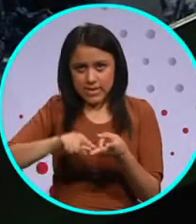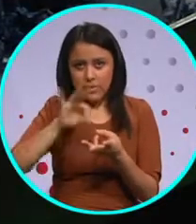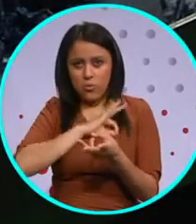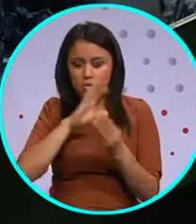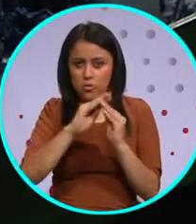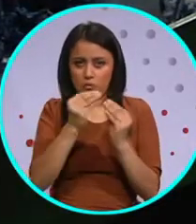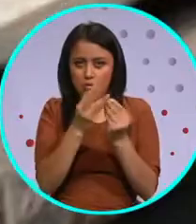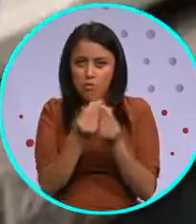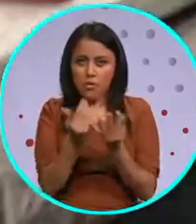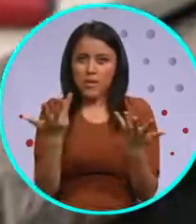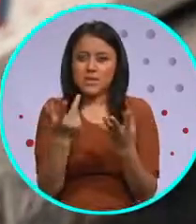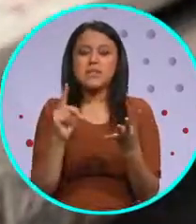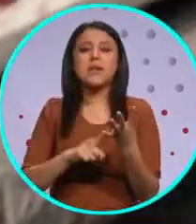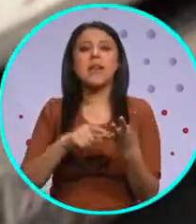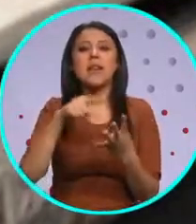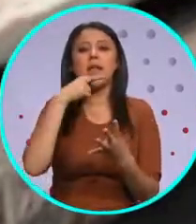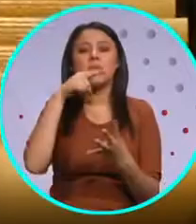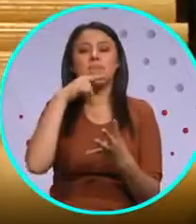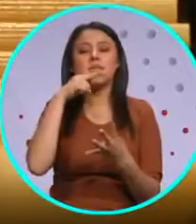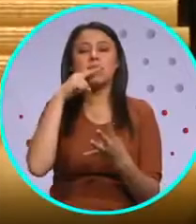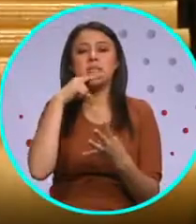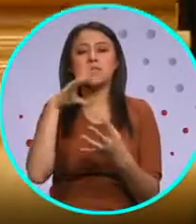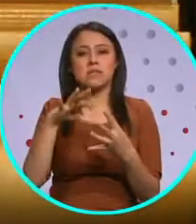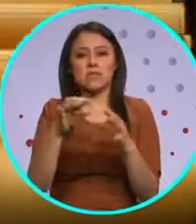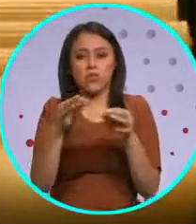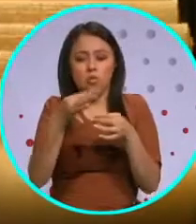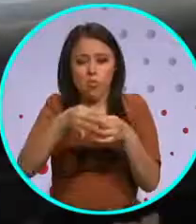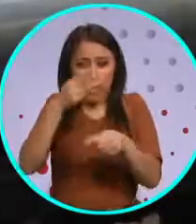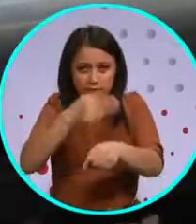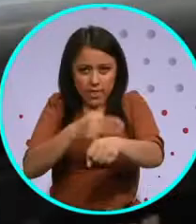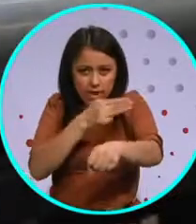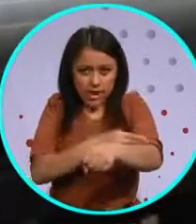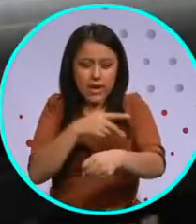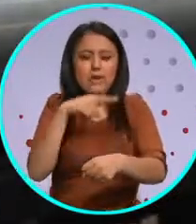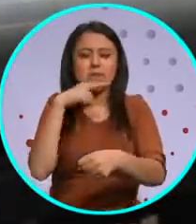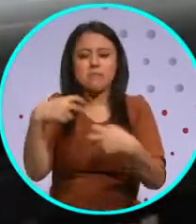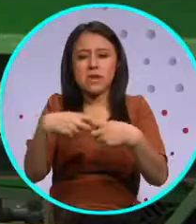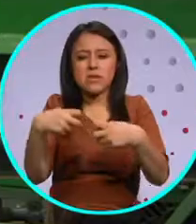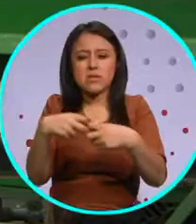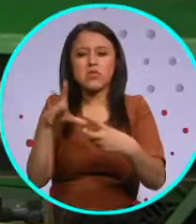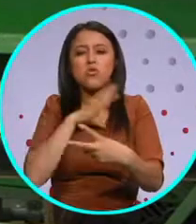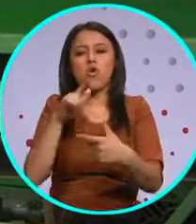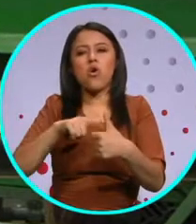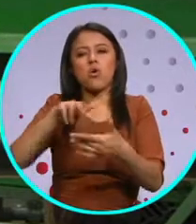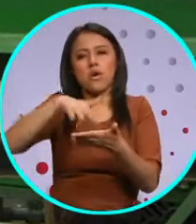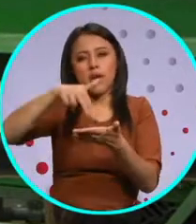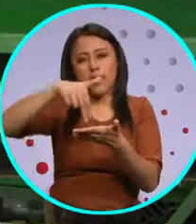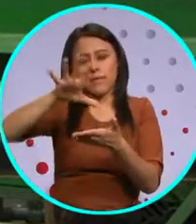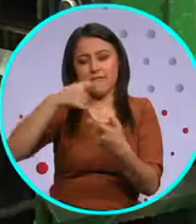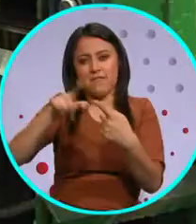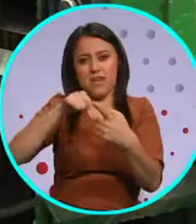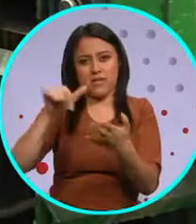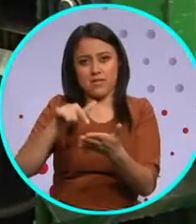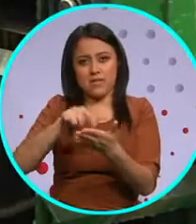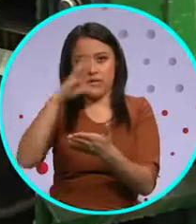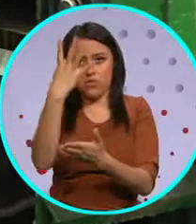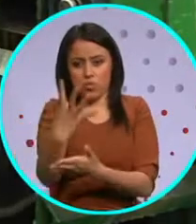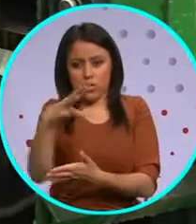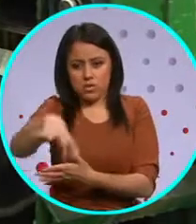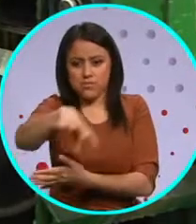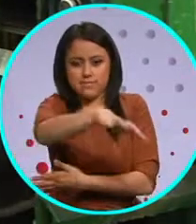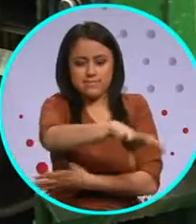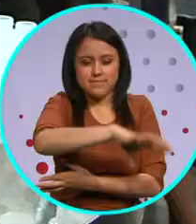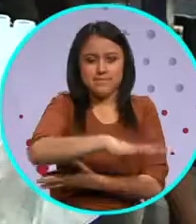modelar lápices de polímero lápices de madera acuarelas la planta está dividida en cuatro grandes áreas